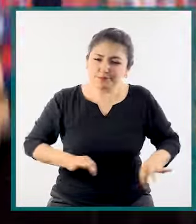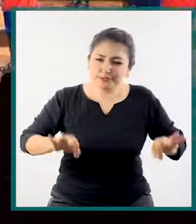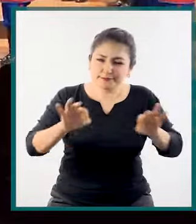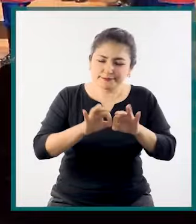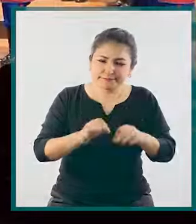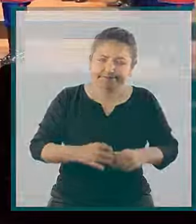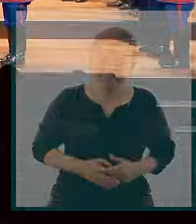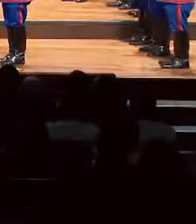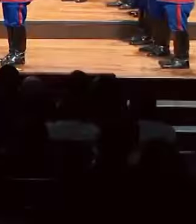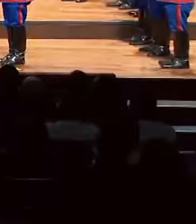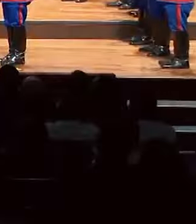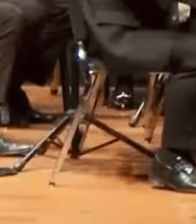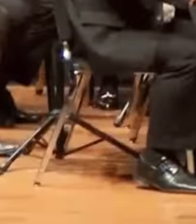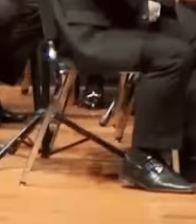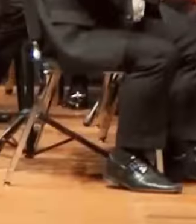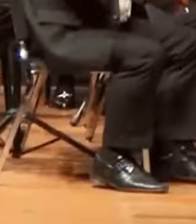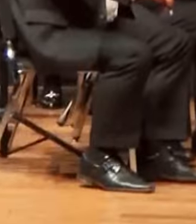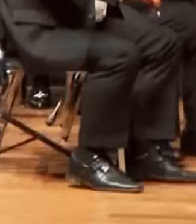¿no?